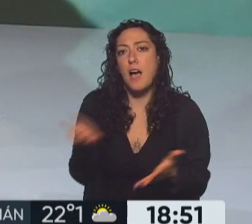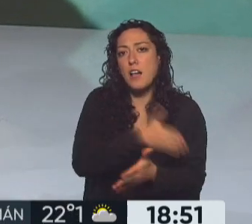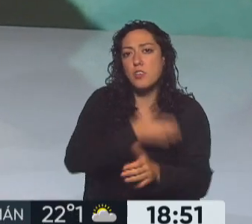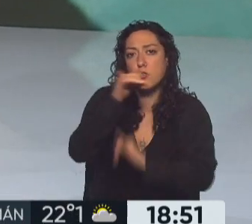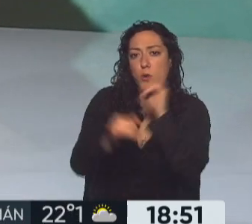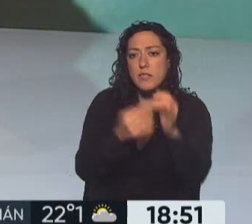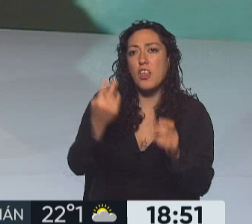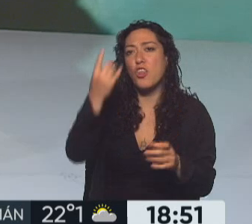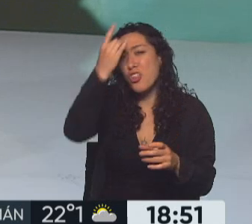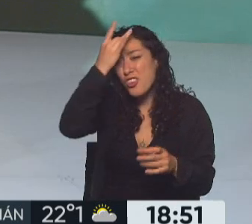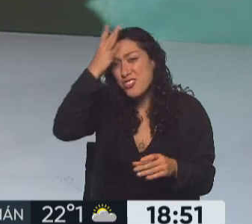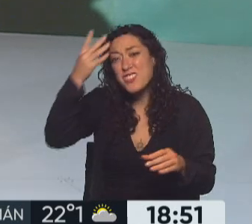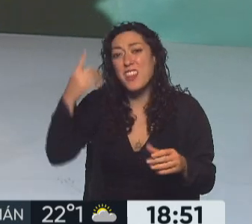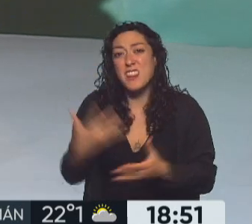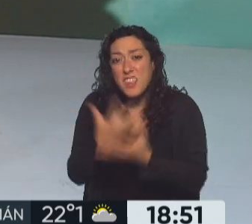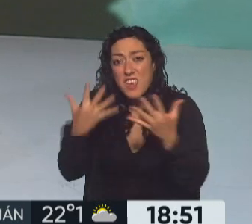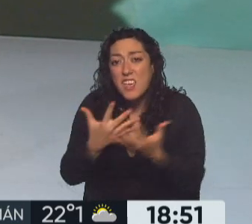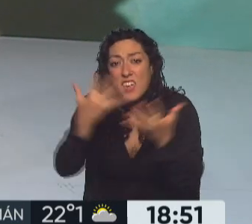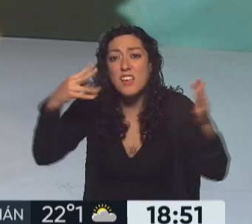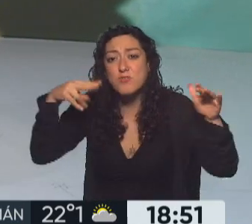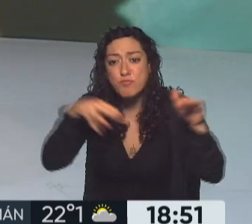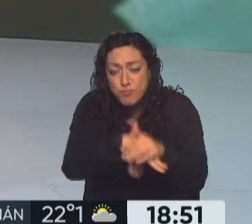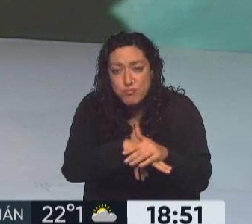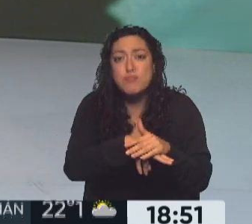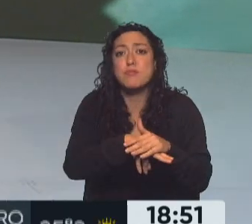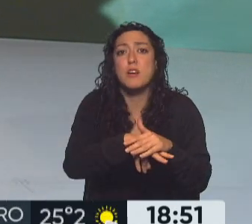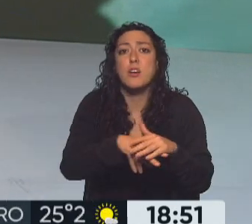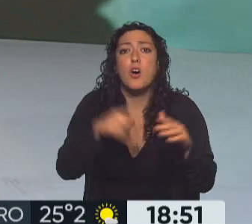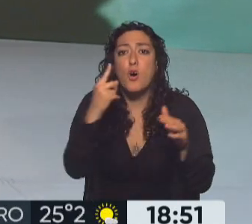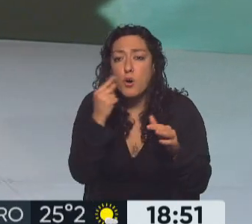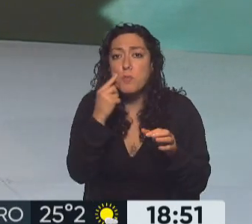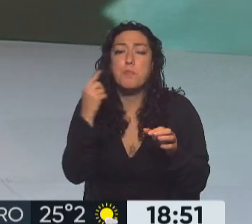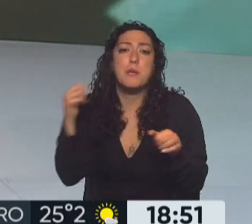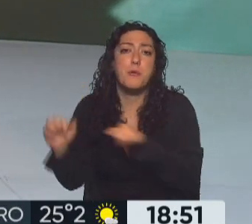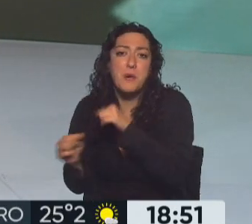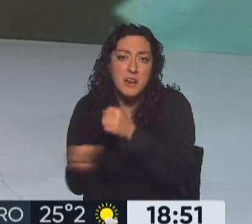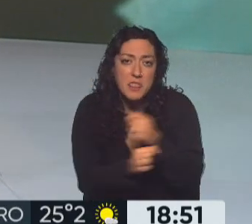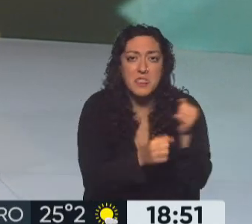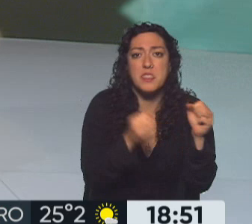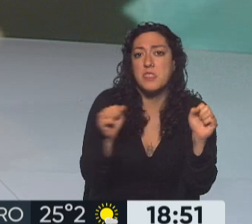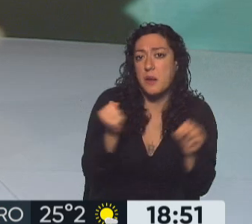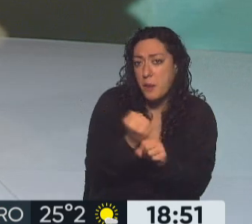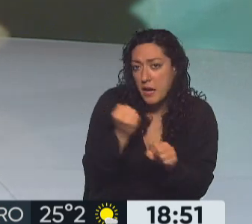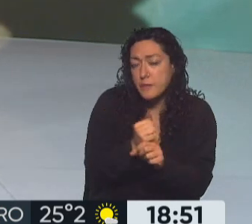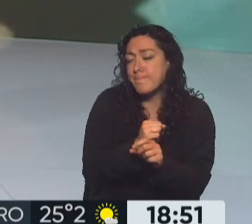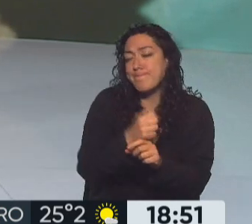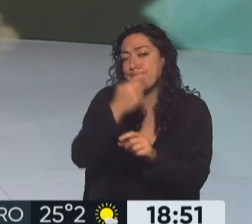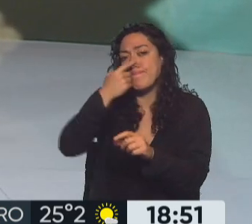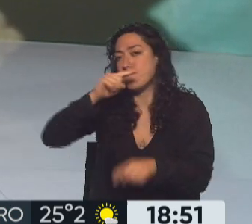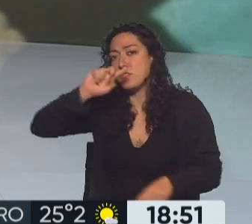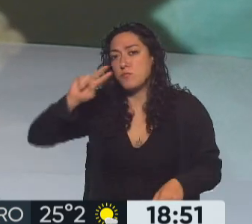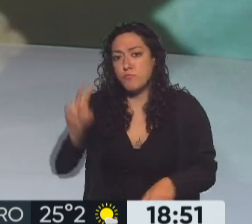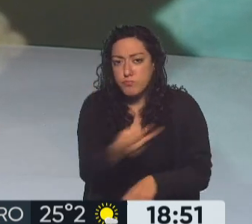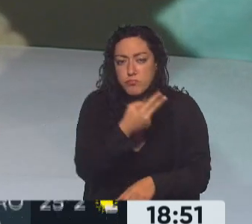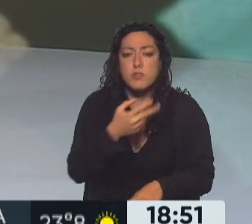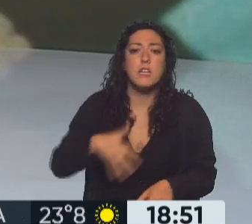de 12 días de permanecer internado, este muchacho barrendero lamentablemente falleció. Recordemos que había sido baleado en